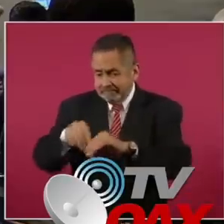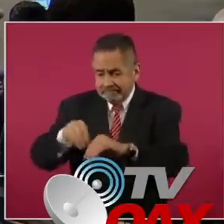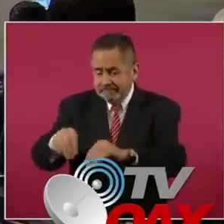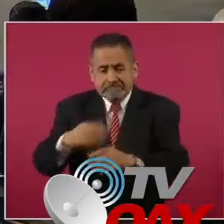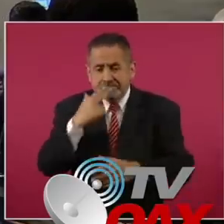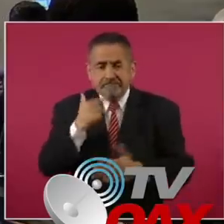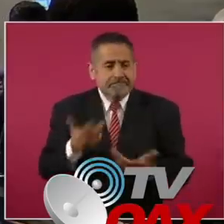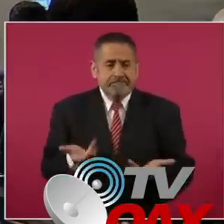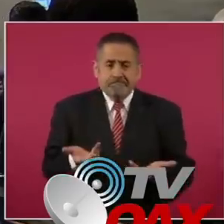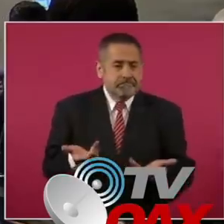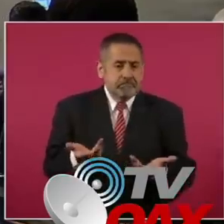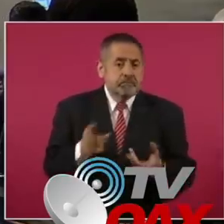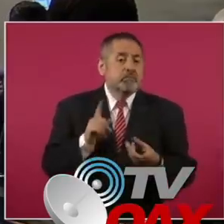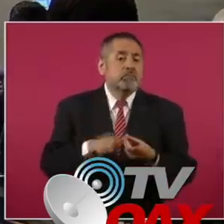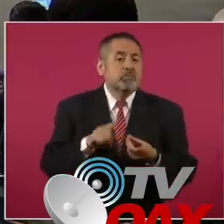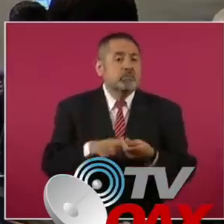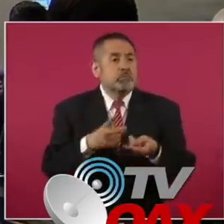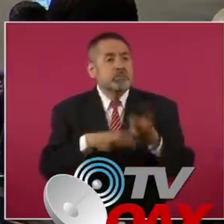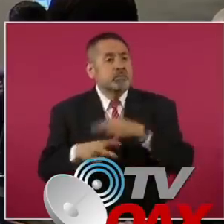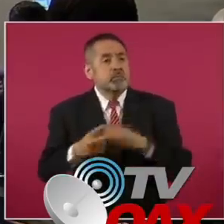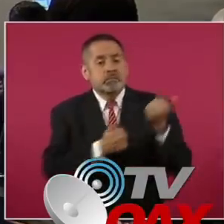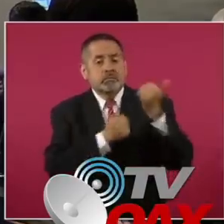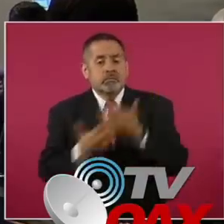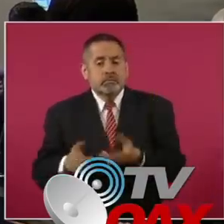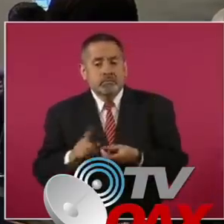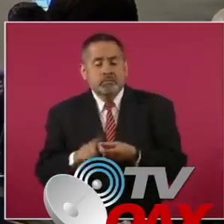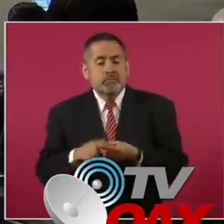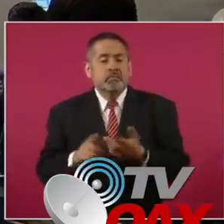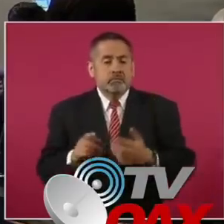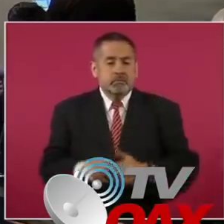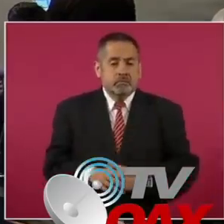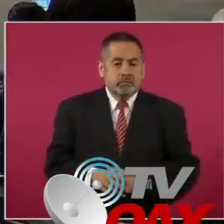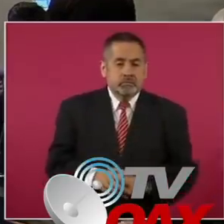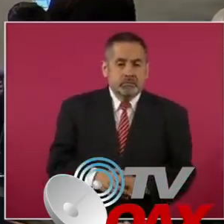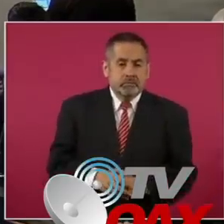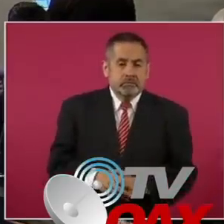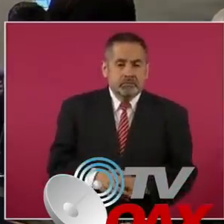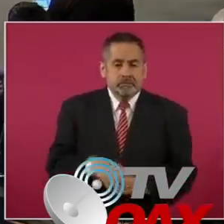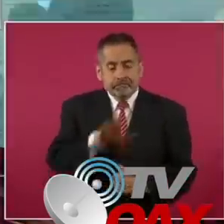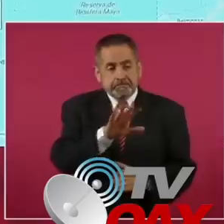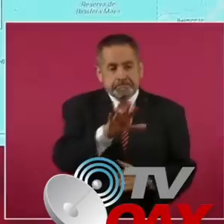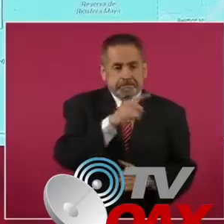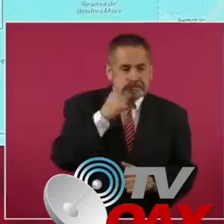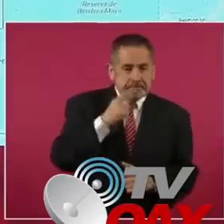¿De dónde es que se trae? De los Tuxtlas. De aquí.